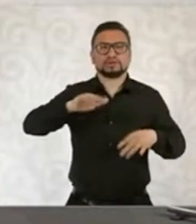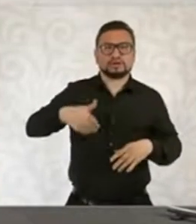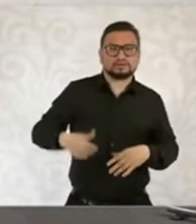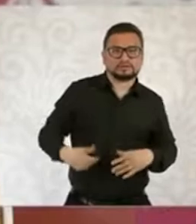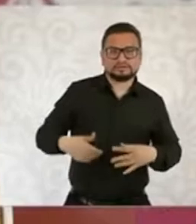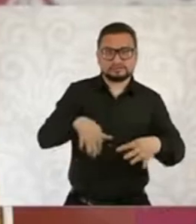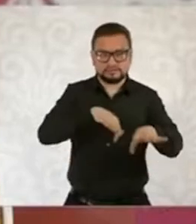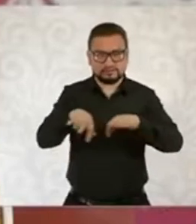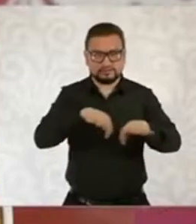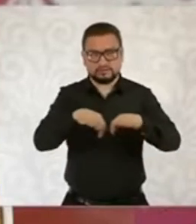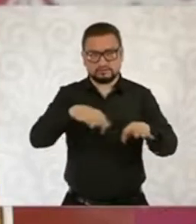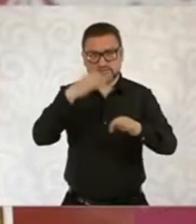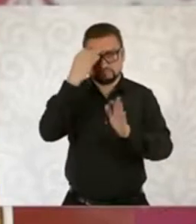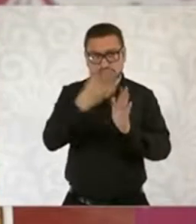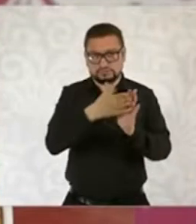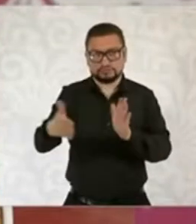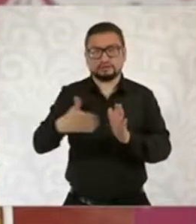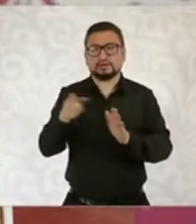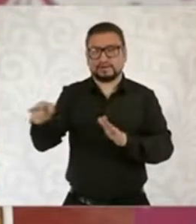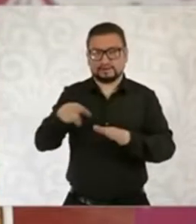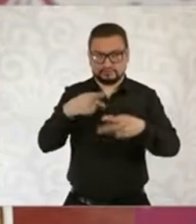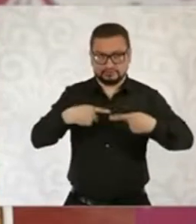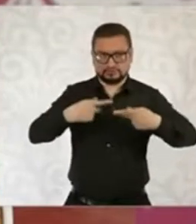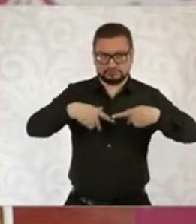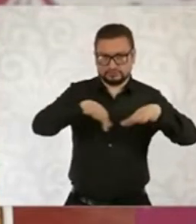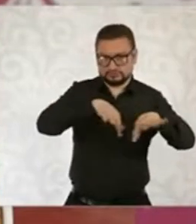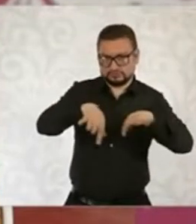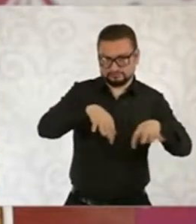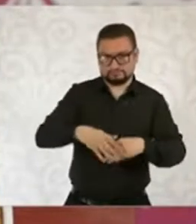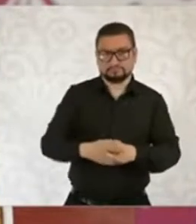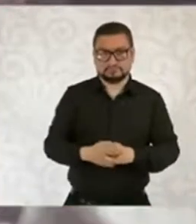trabajo durante el tiempo que haya trabajado desde el primer